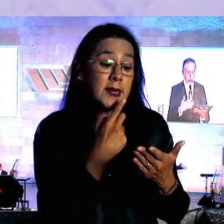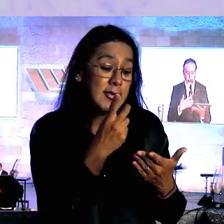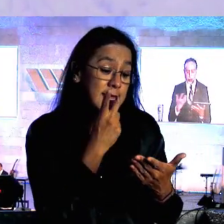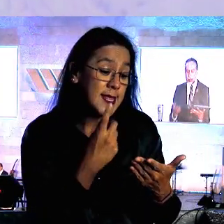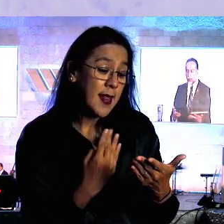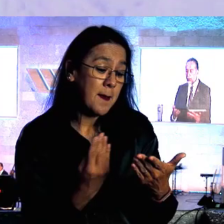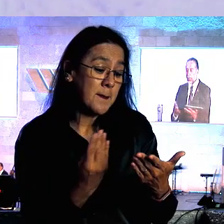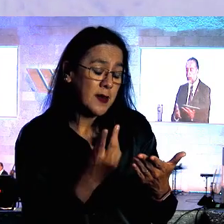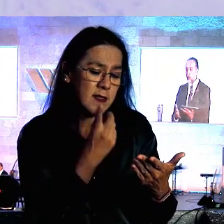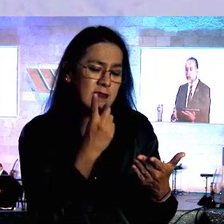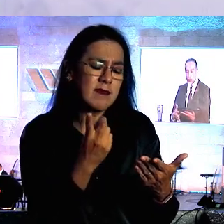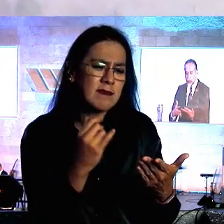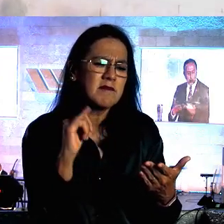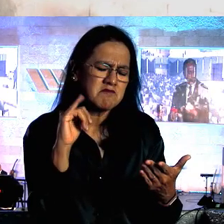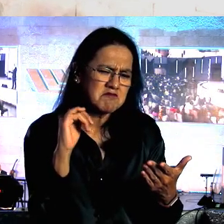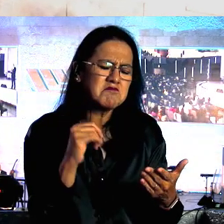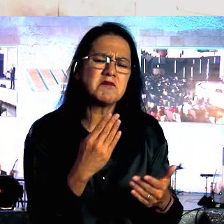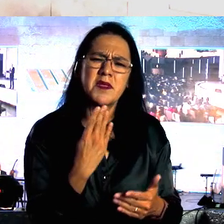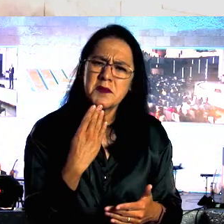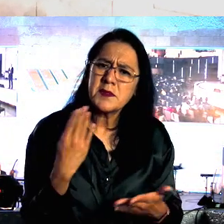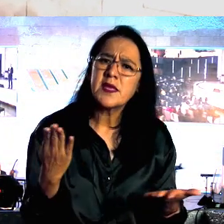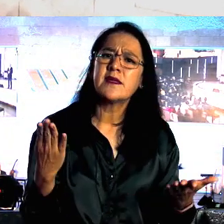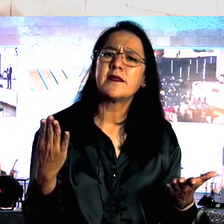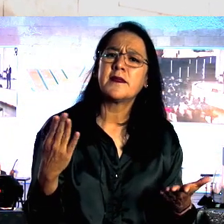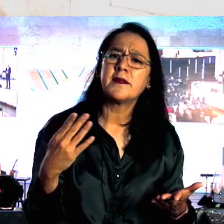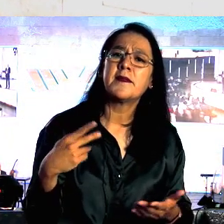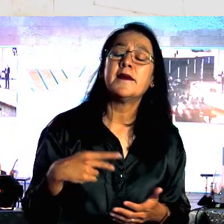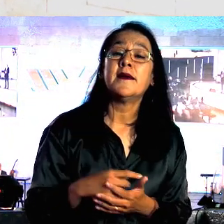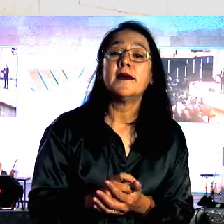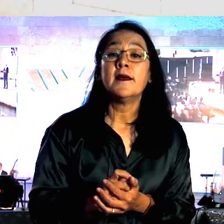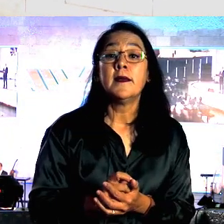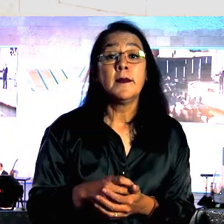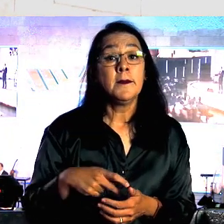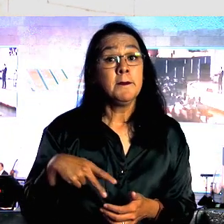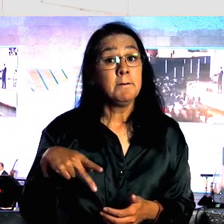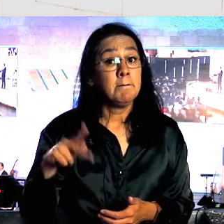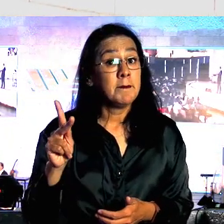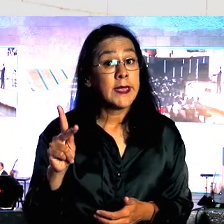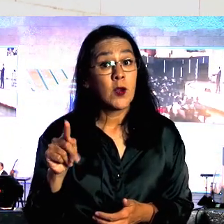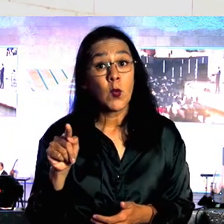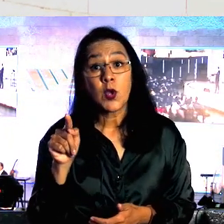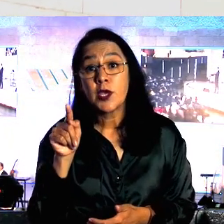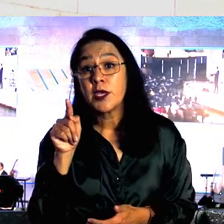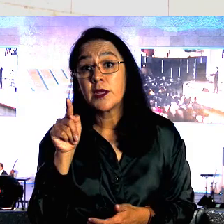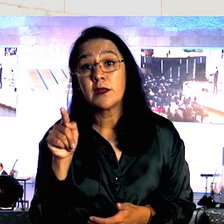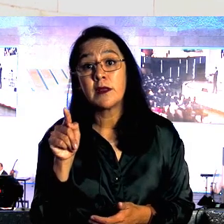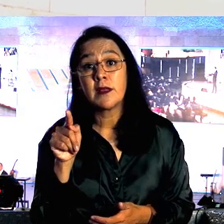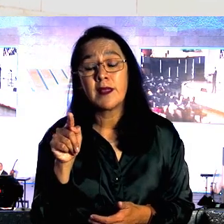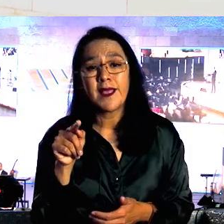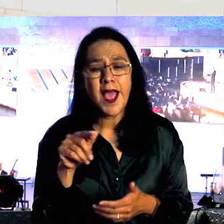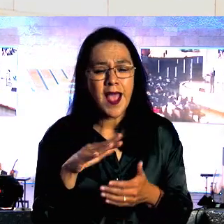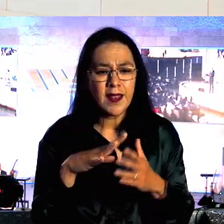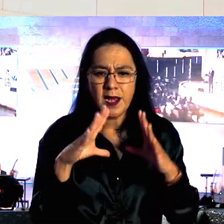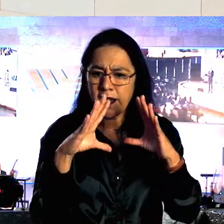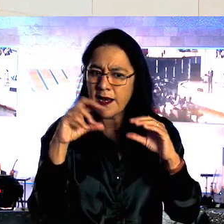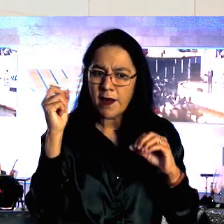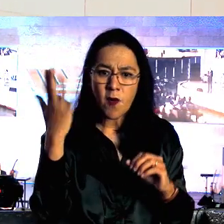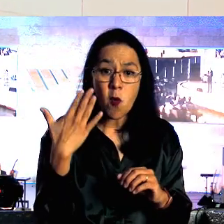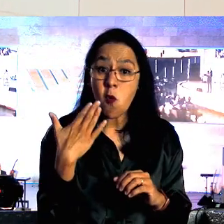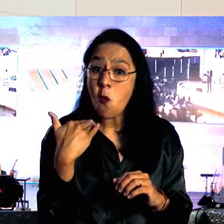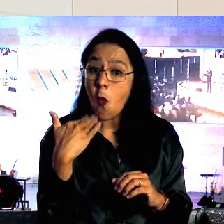está bien si quieres consultarlo consúltalo pero el simple hecho que haya escasez de lluvia